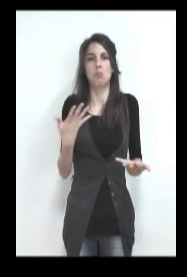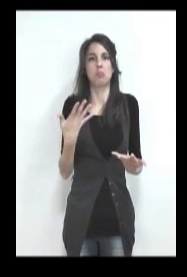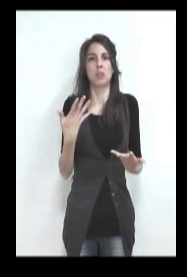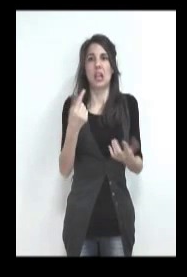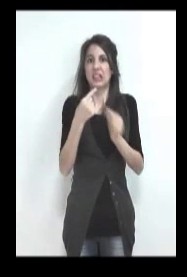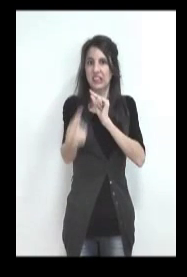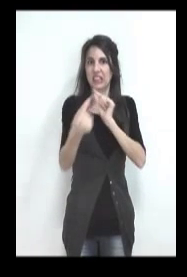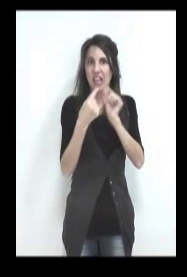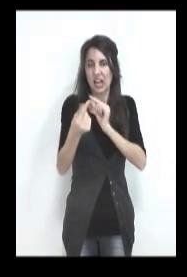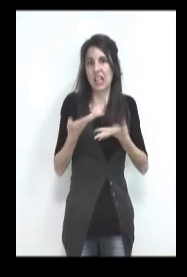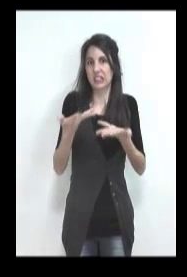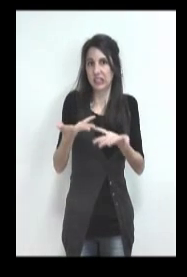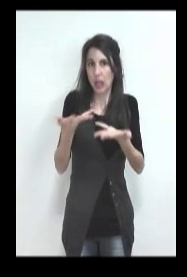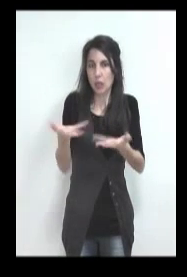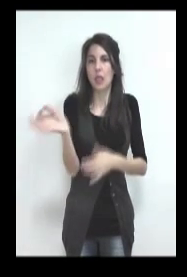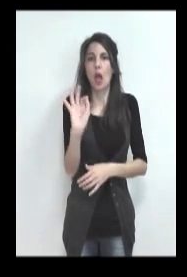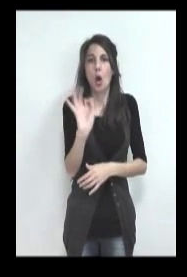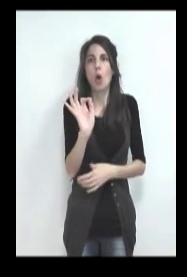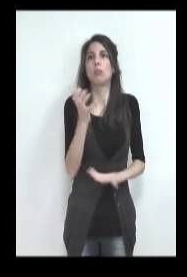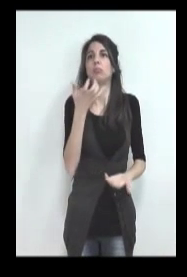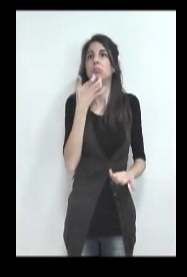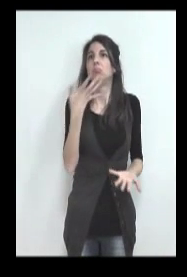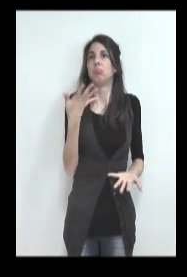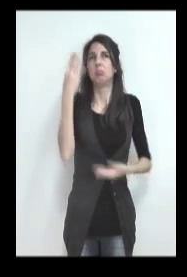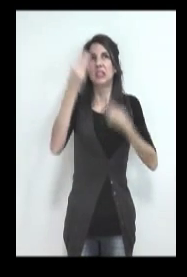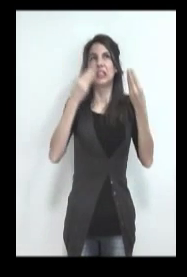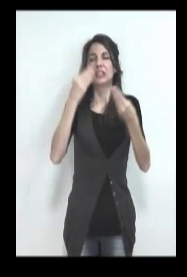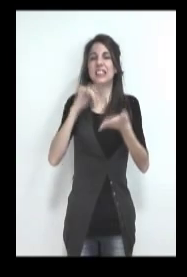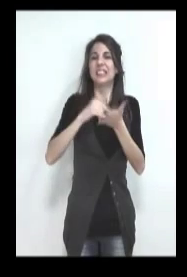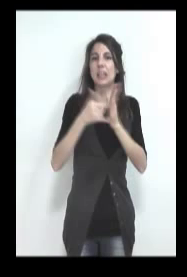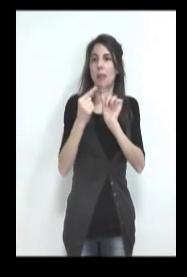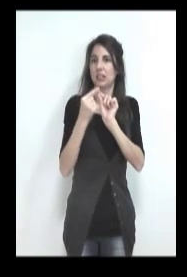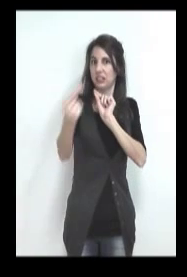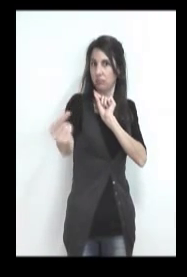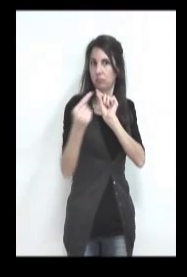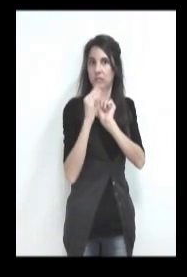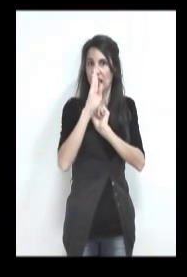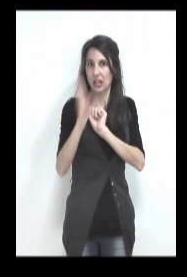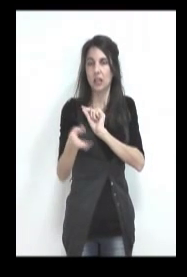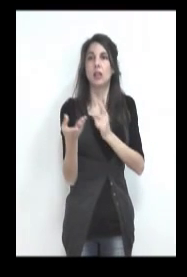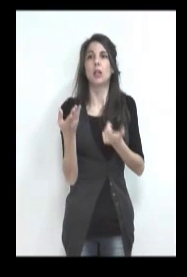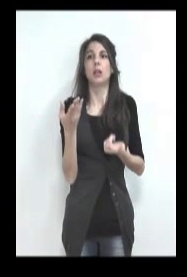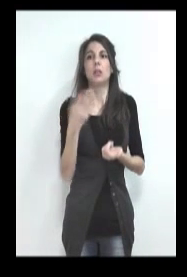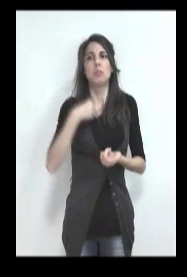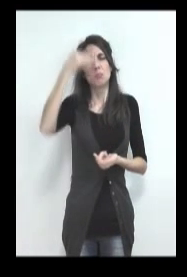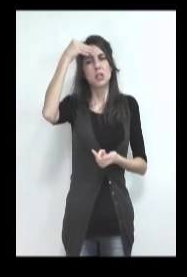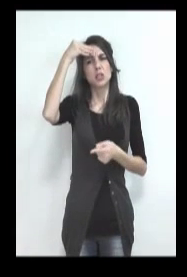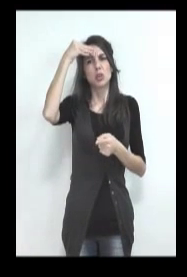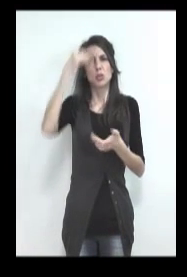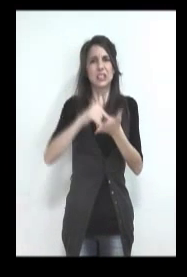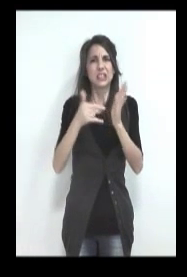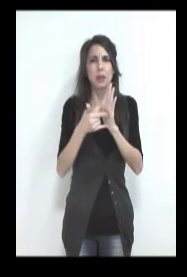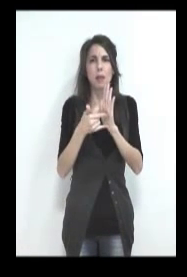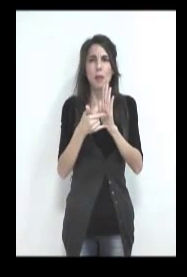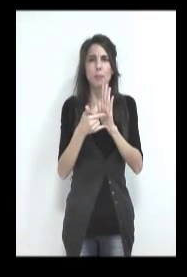teleasistencia, si estamos pensando en sistemas remotos, pues entiendo que es un sistema que no se va a montar sobre una línea